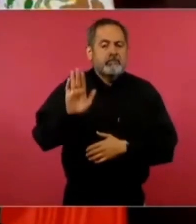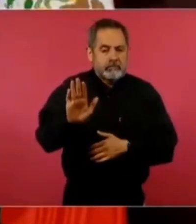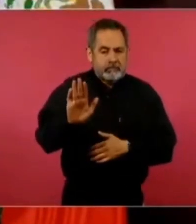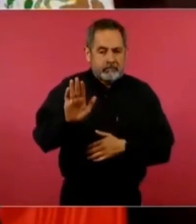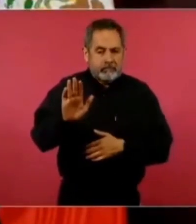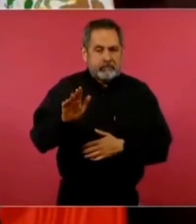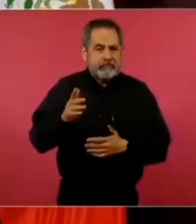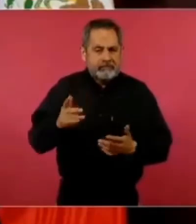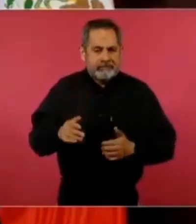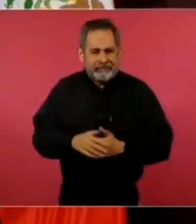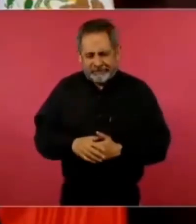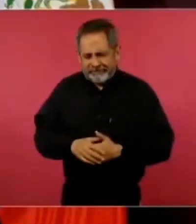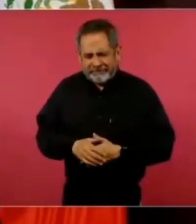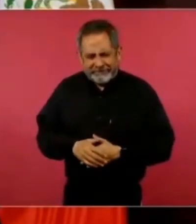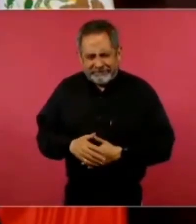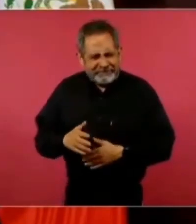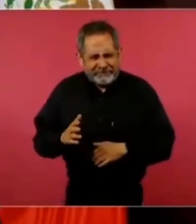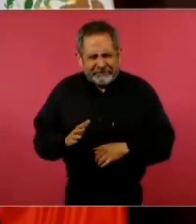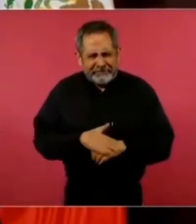¿Y por qué tanto interés